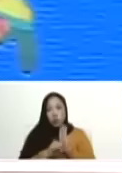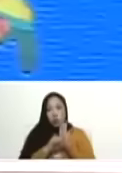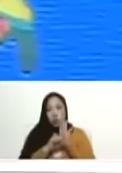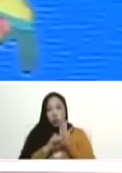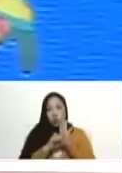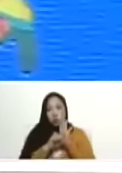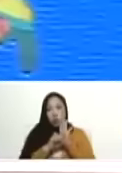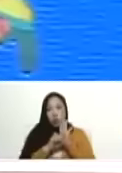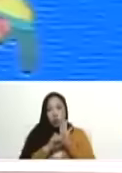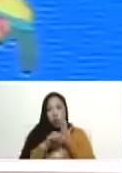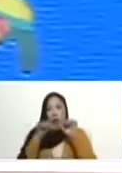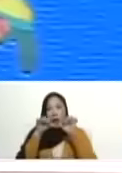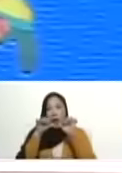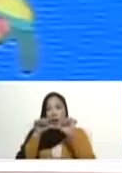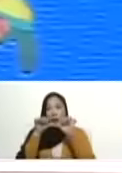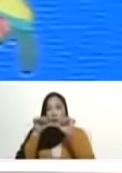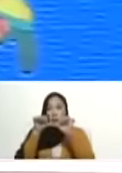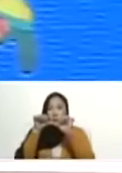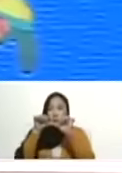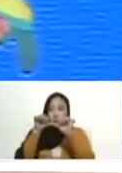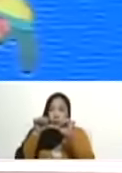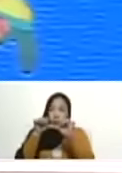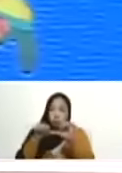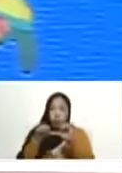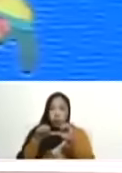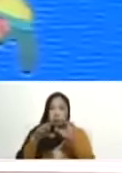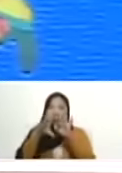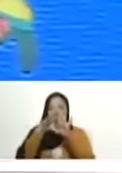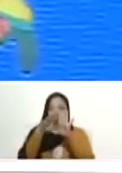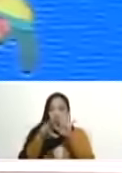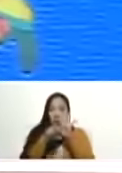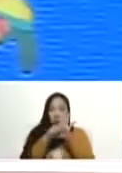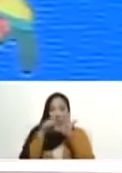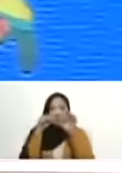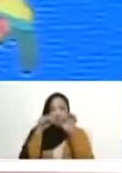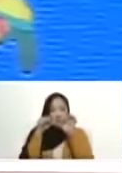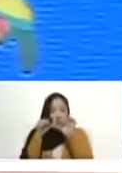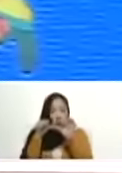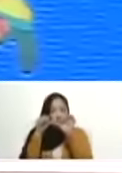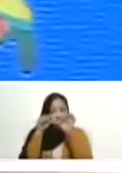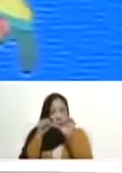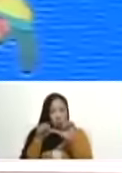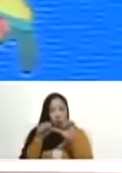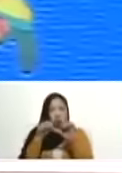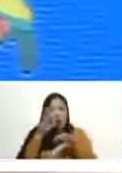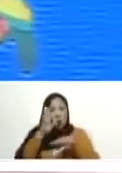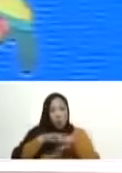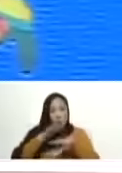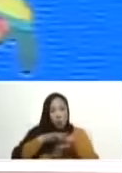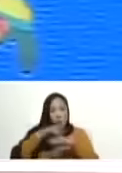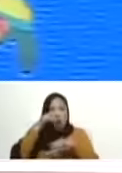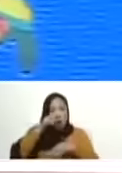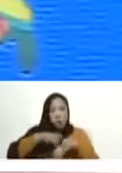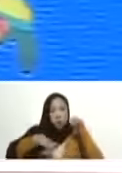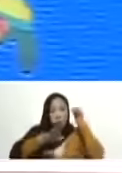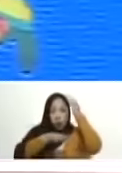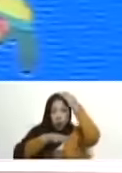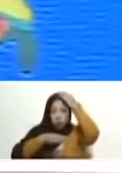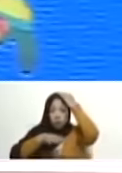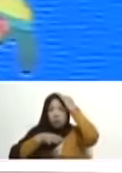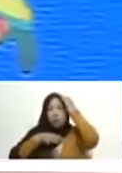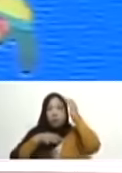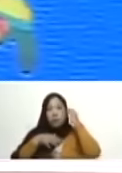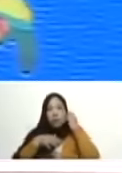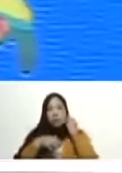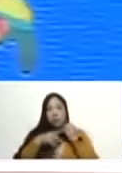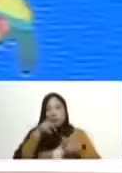de manera permanente y de manera perentoria convoca al pueblo a la consulta